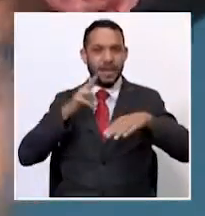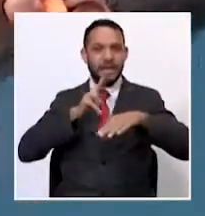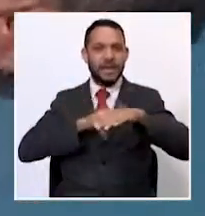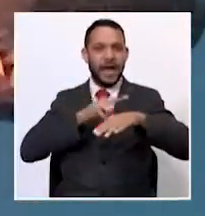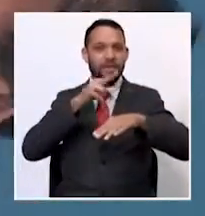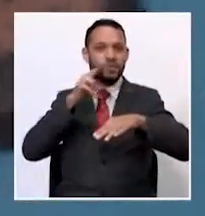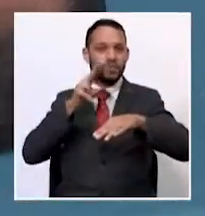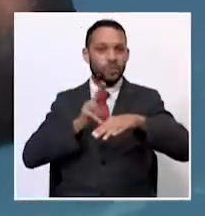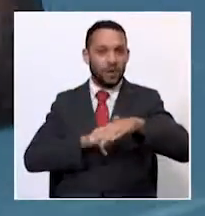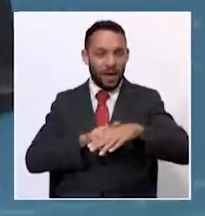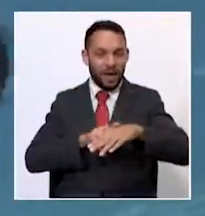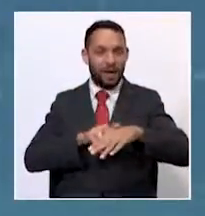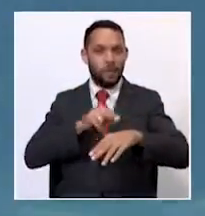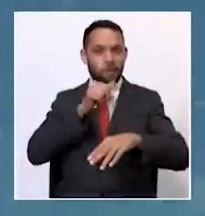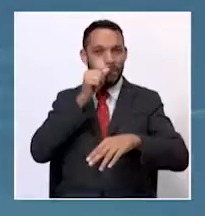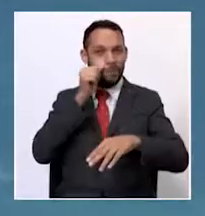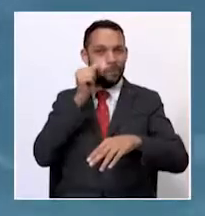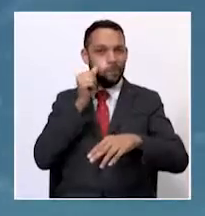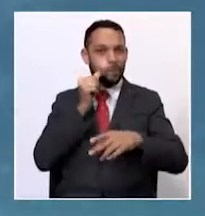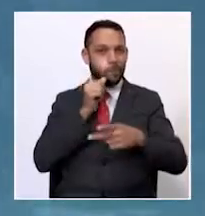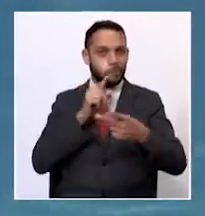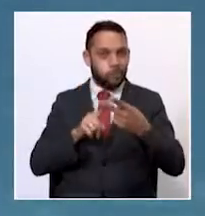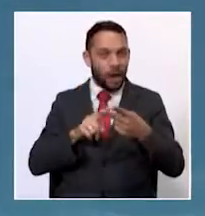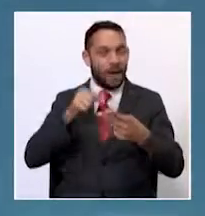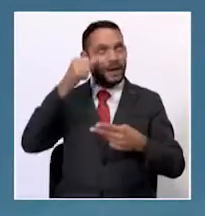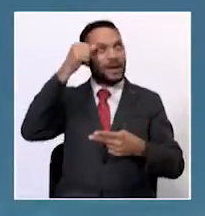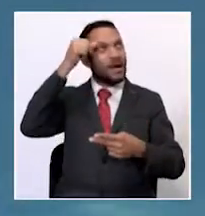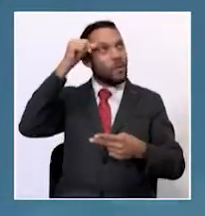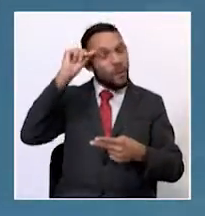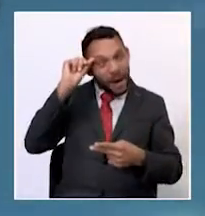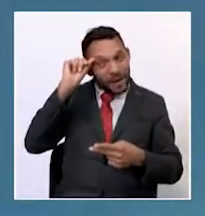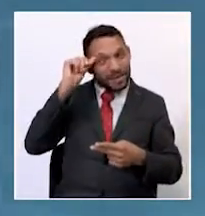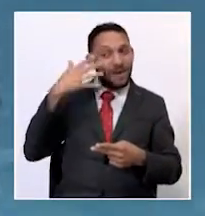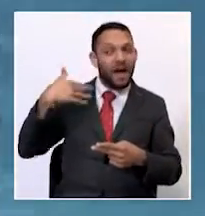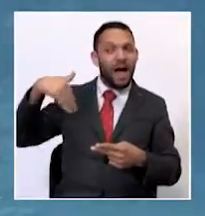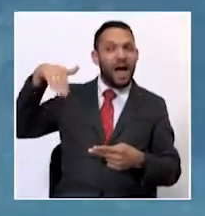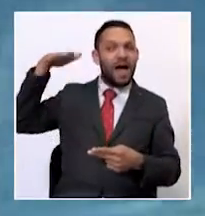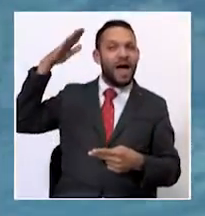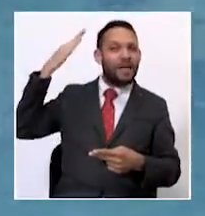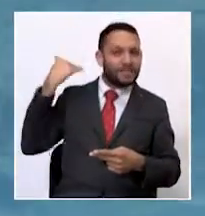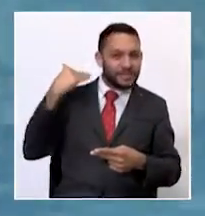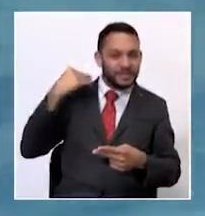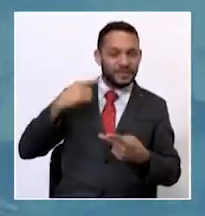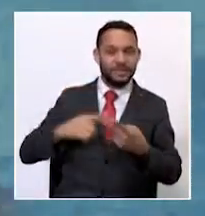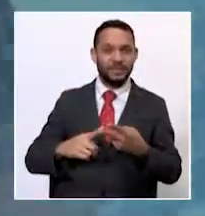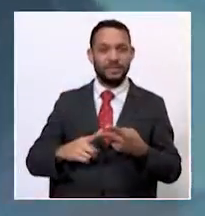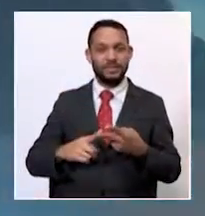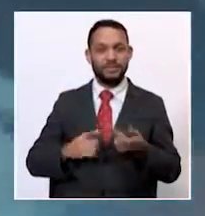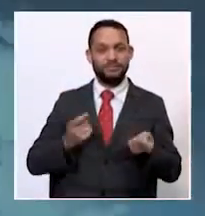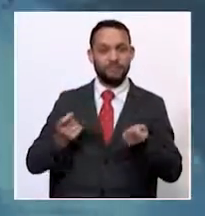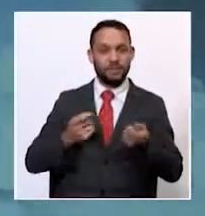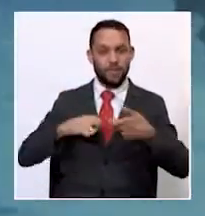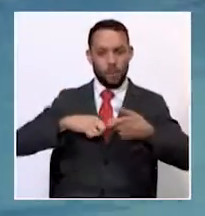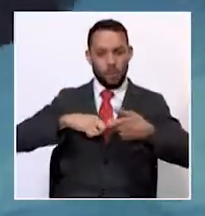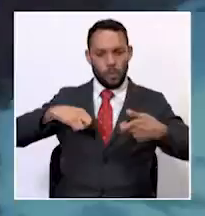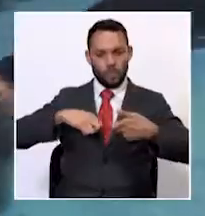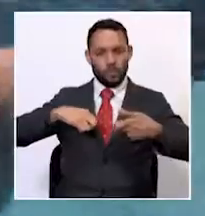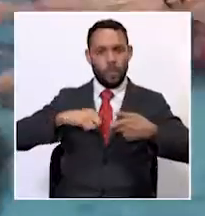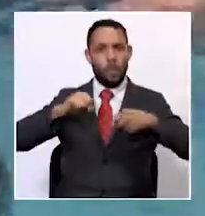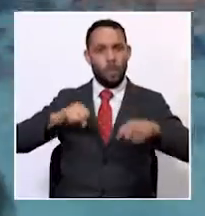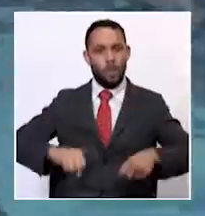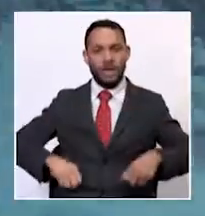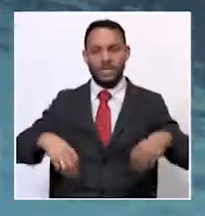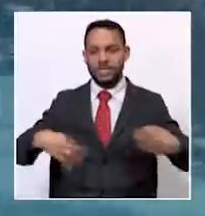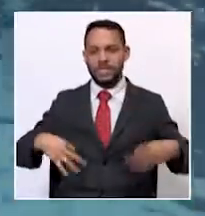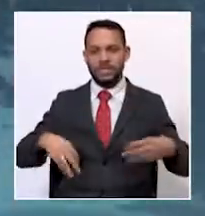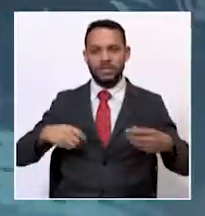el embarazo, con su líquido amniótico. Son muchas cosas que hay detrás de todo eso. La flexibilidad que se le puede dar al paciente, que es